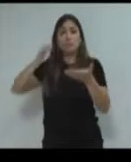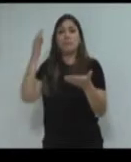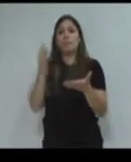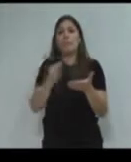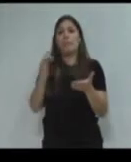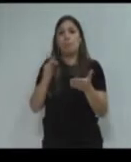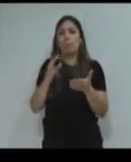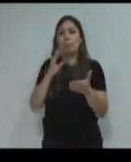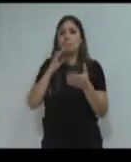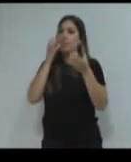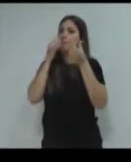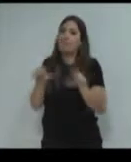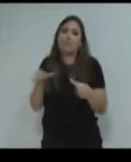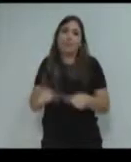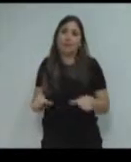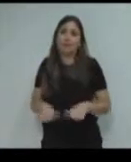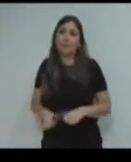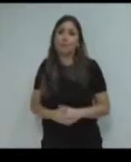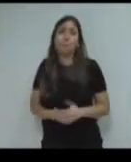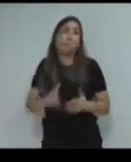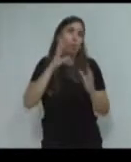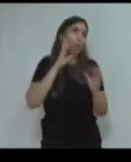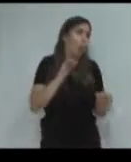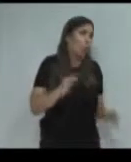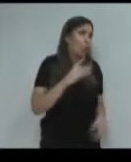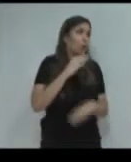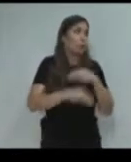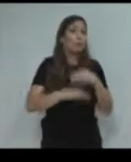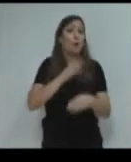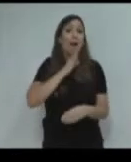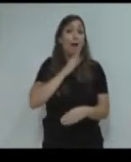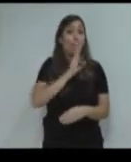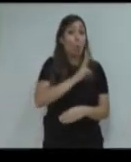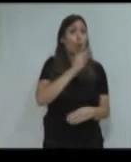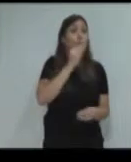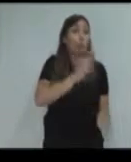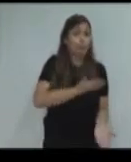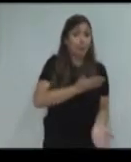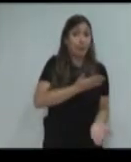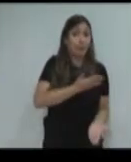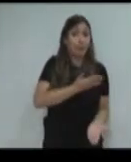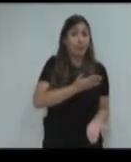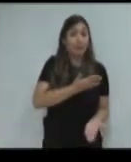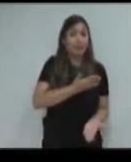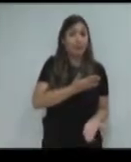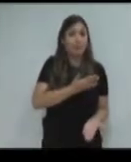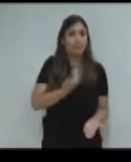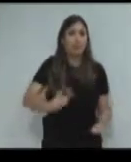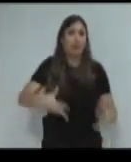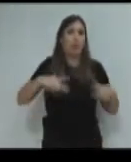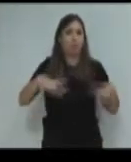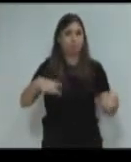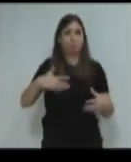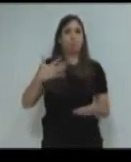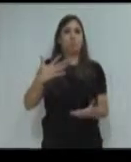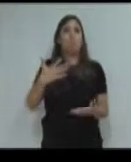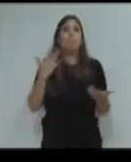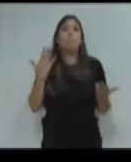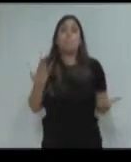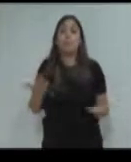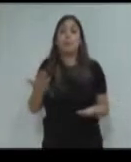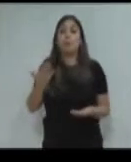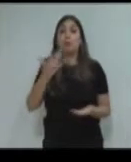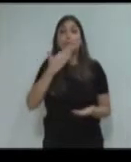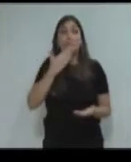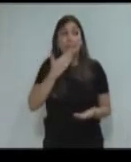tener una etiqueta. Evidentemente, si lo hemos hecho bien en Word, mucho trabajo ya lo tenemos, pero si